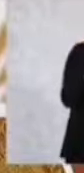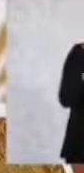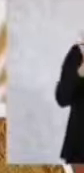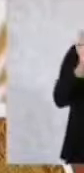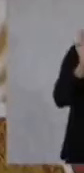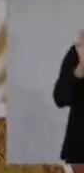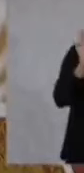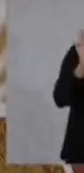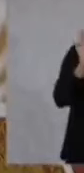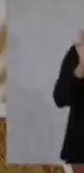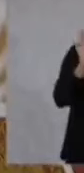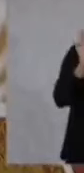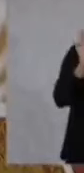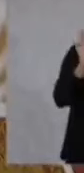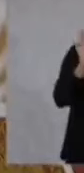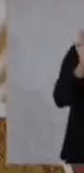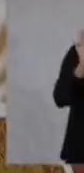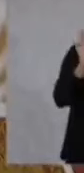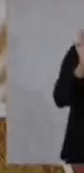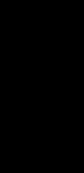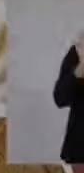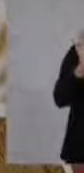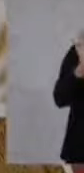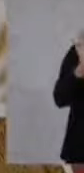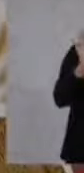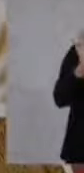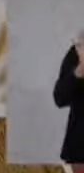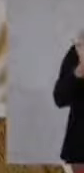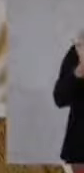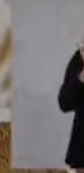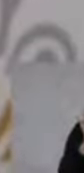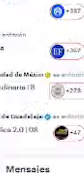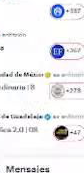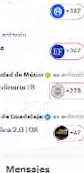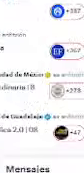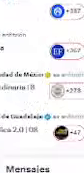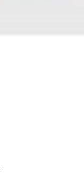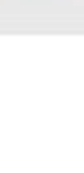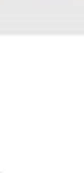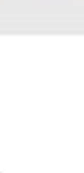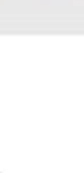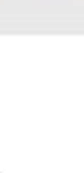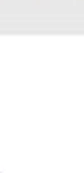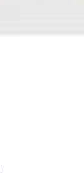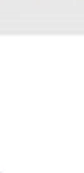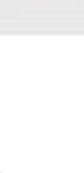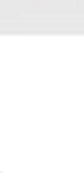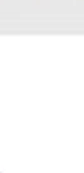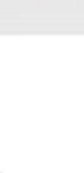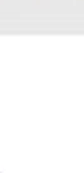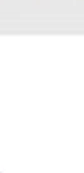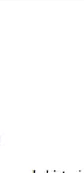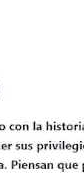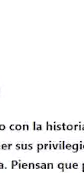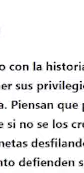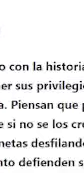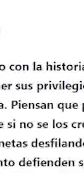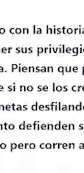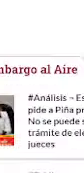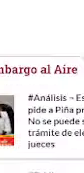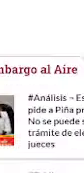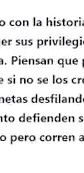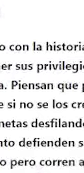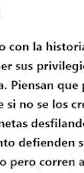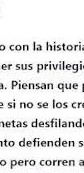se plantearon y ahí está amigos eso fue lo que dijo nuestra presidenta la doctora